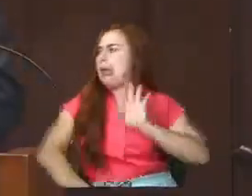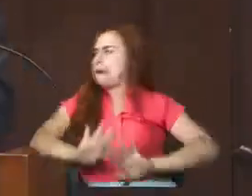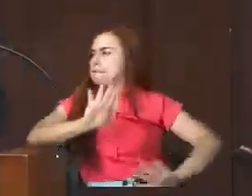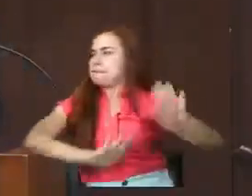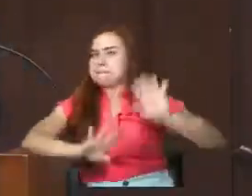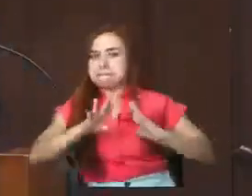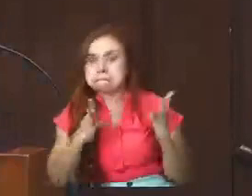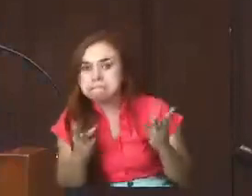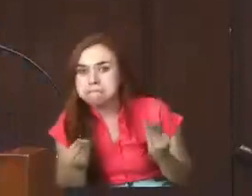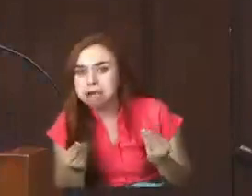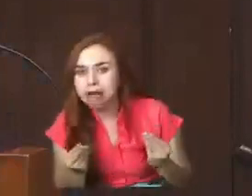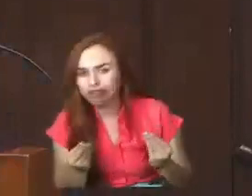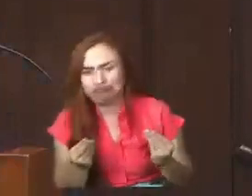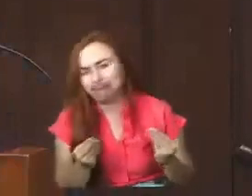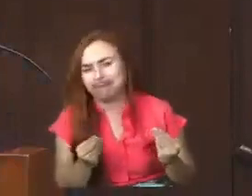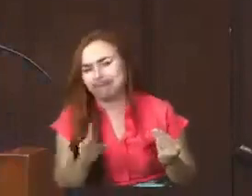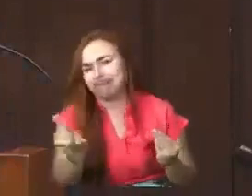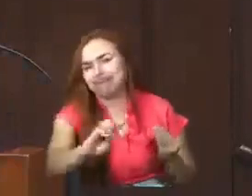el narcotráfico.